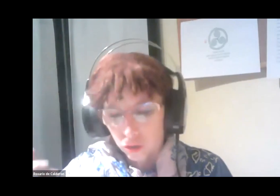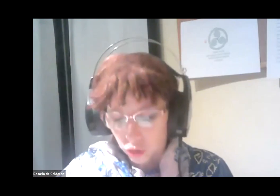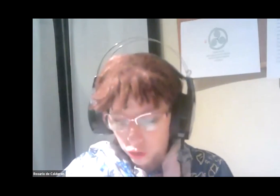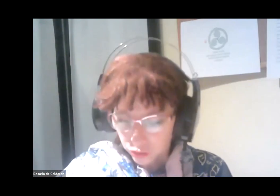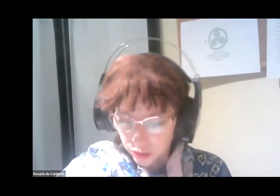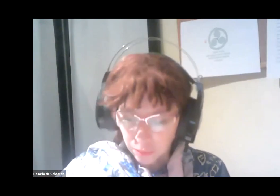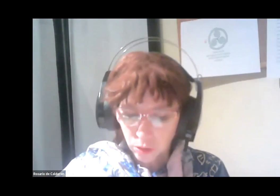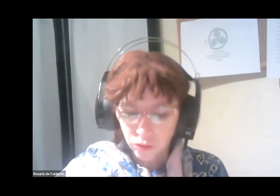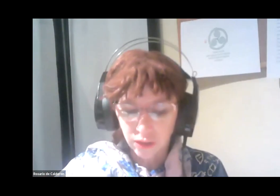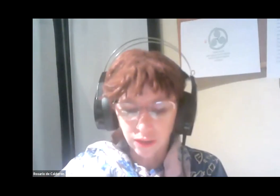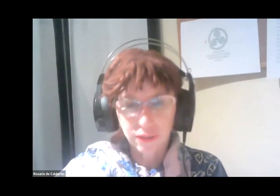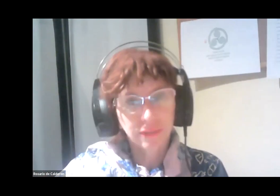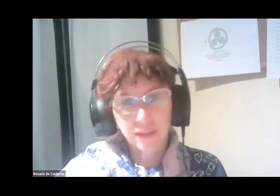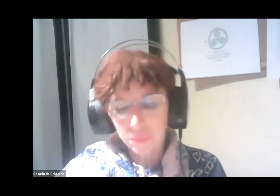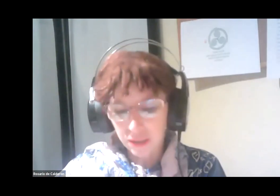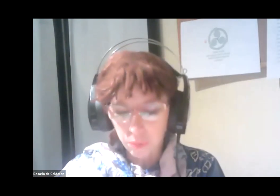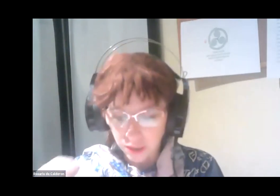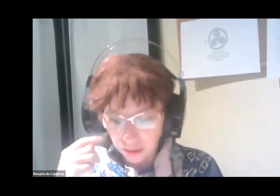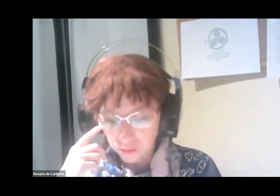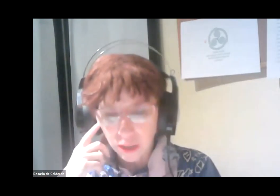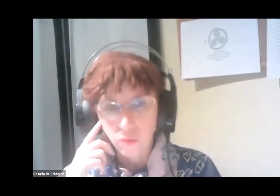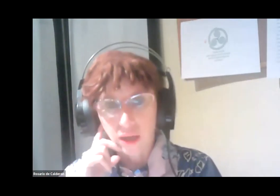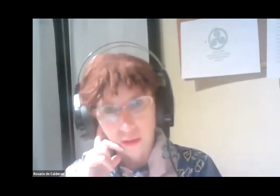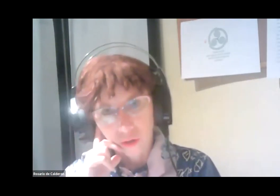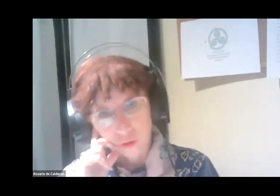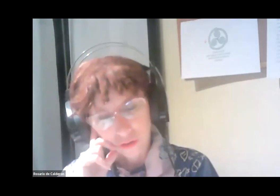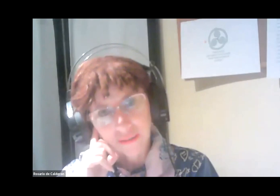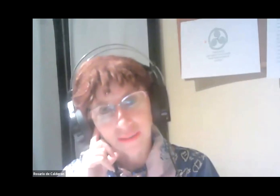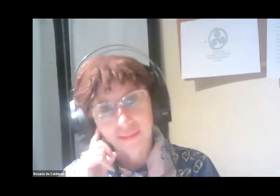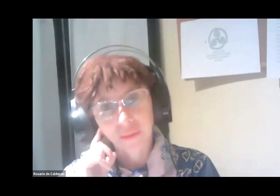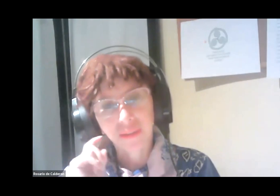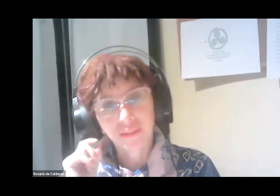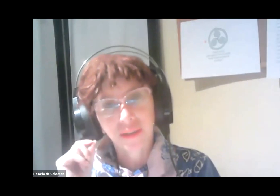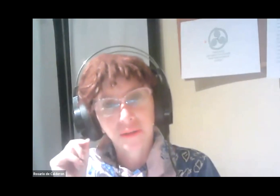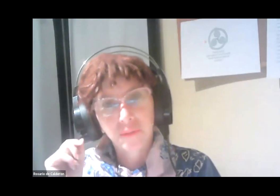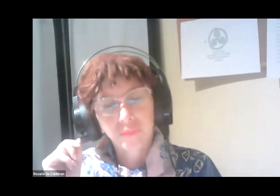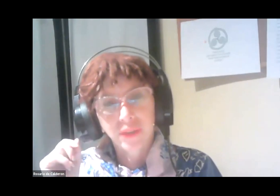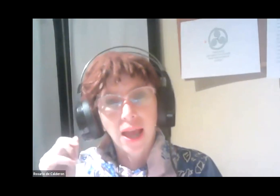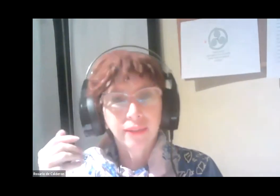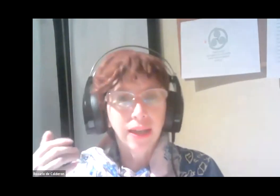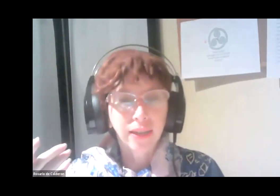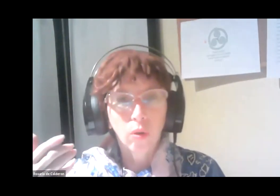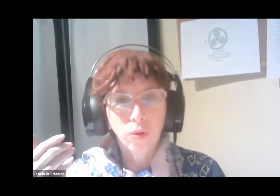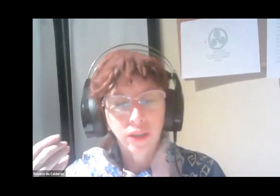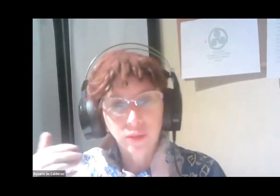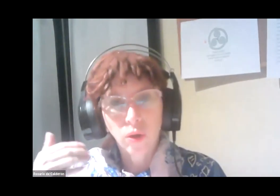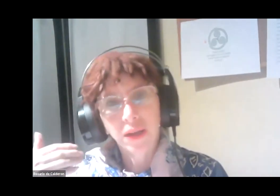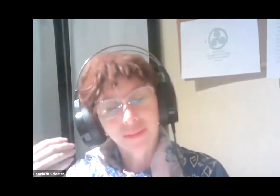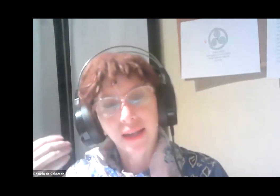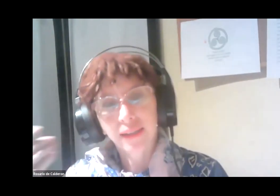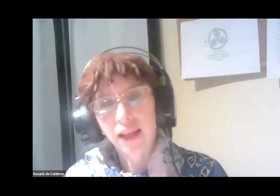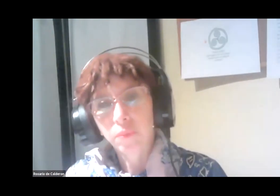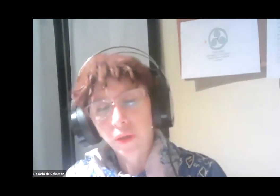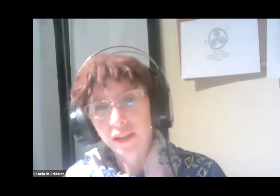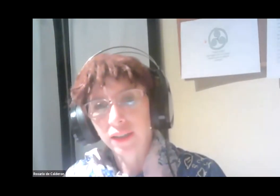nosotros tenemos siempre que ponernos en el lugar del otro ser sensibles ante la incomodidad todo el